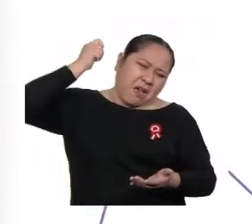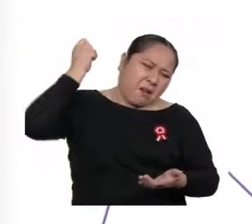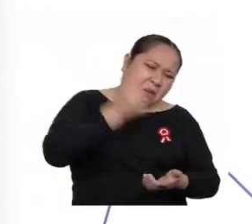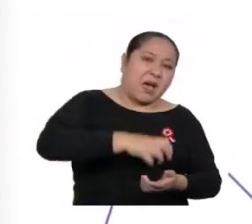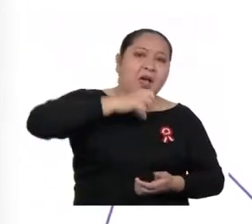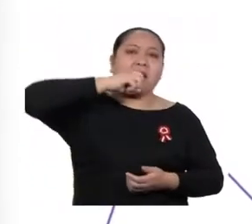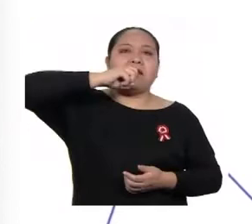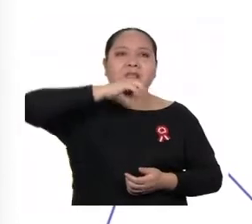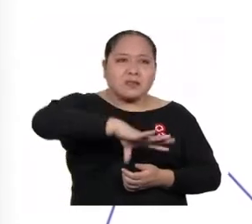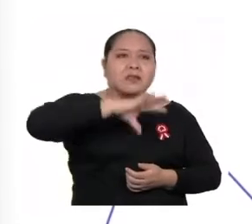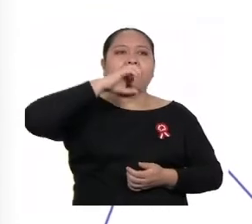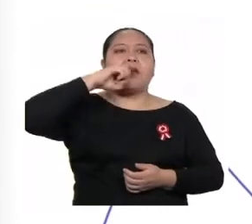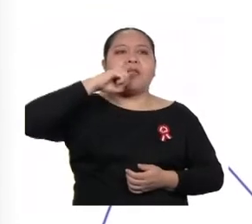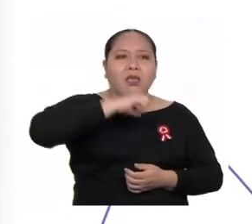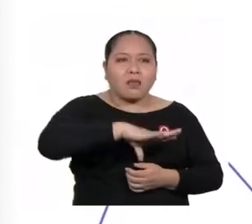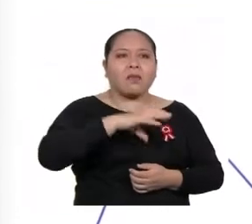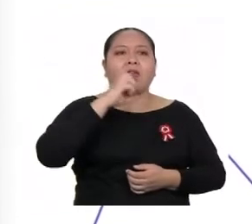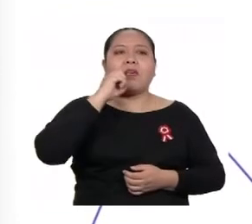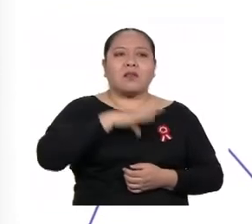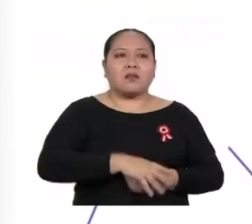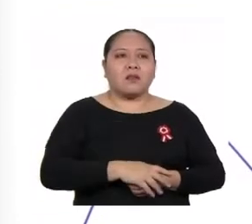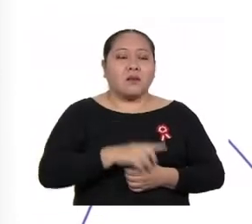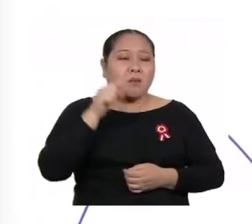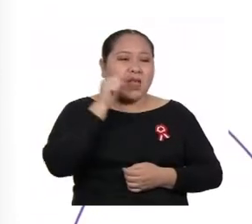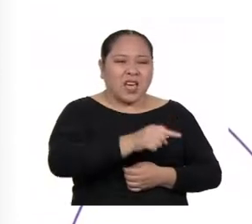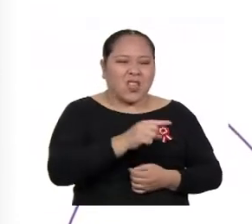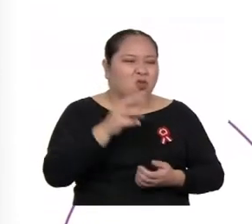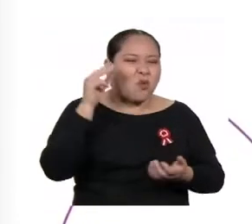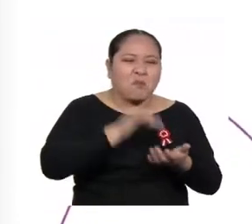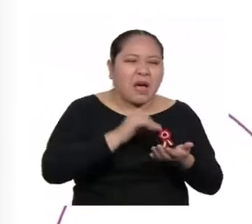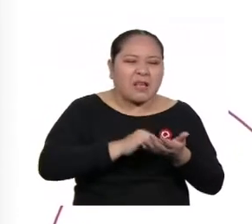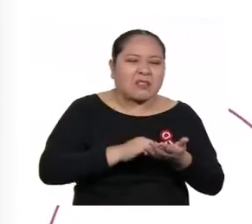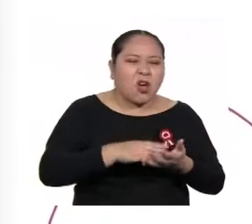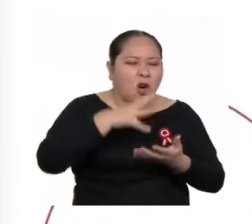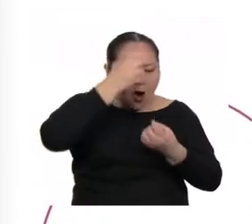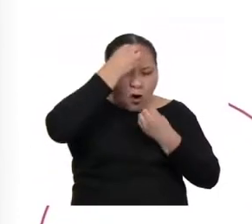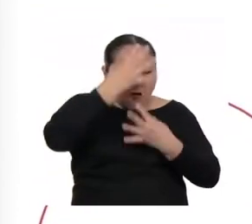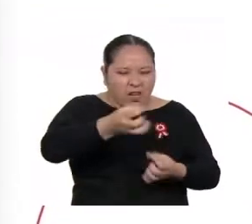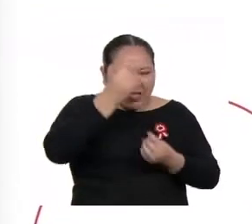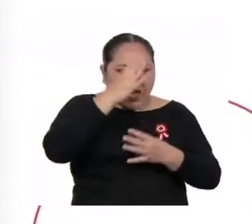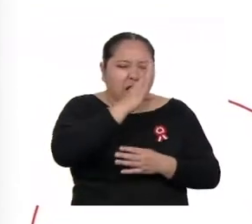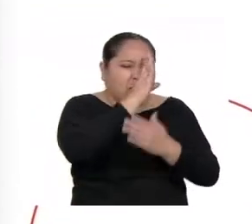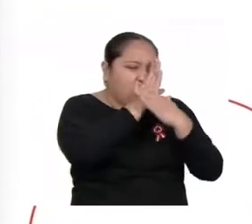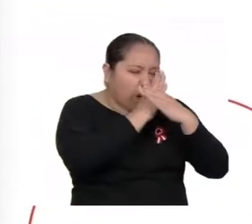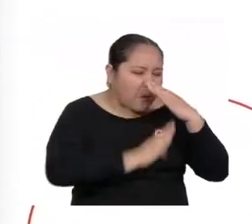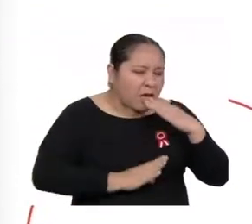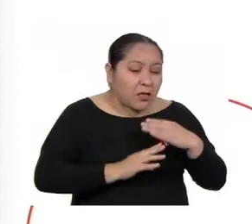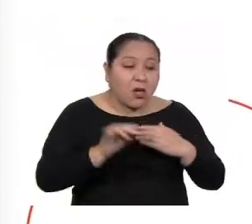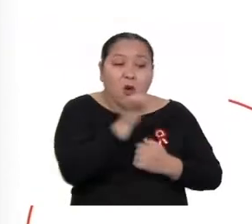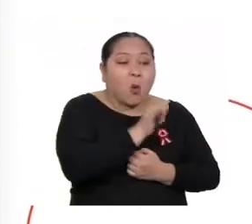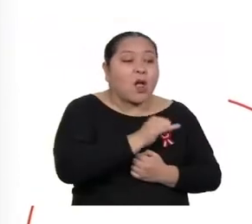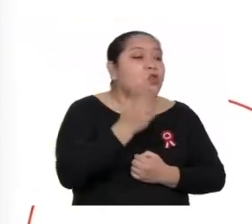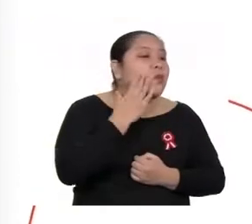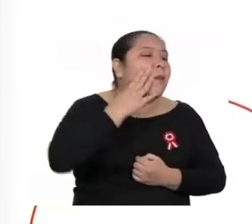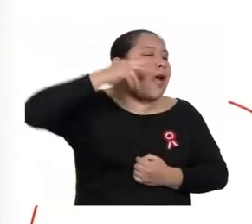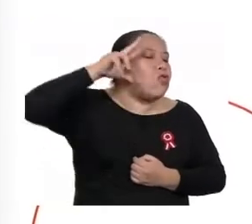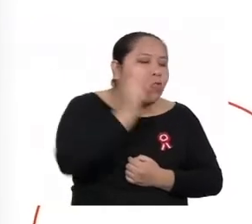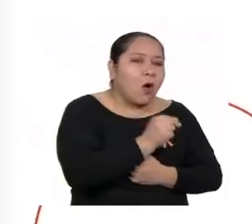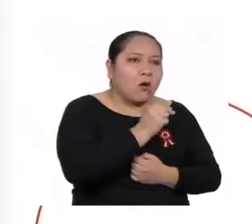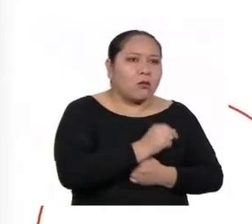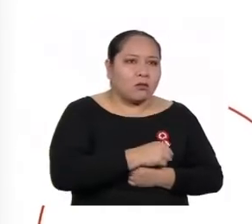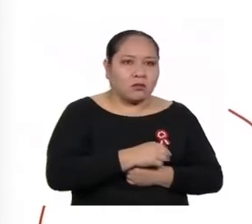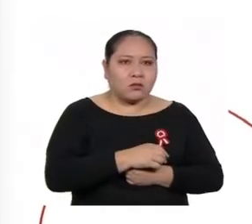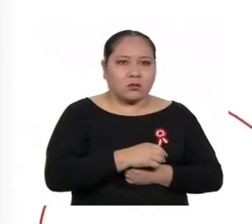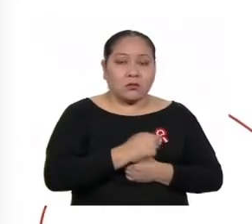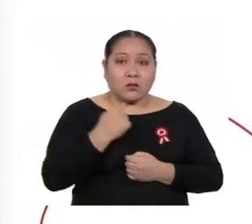repitiendo su estribillo de siempre: para que seas más dócil, humilde y no te parezcas a tu madre. Cada vez que